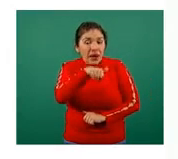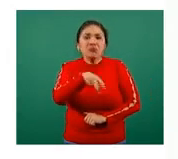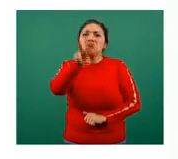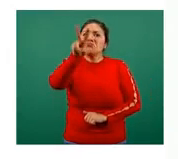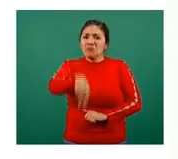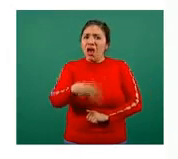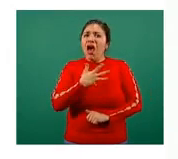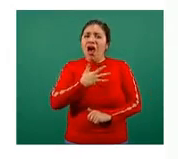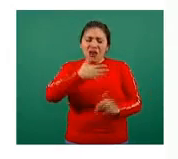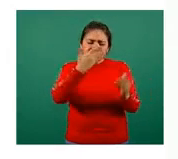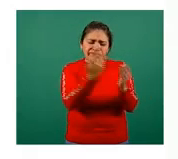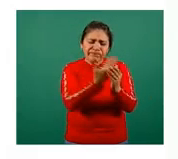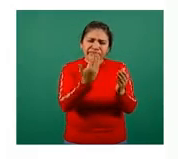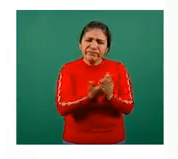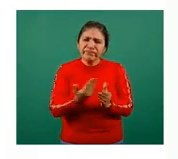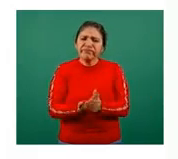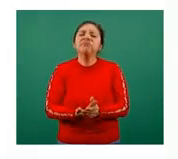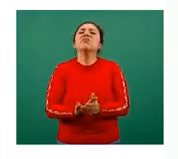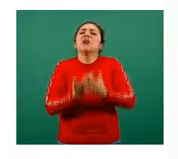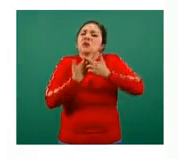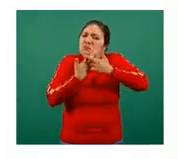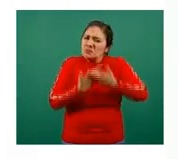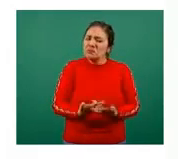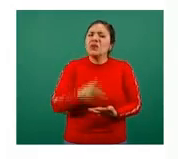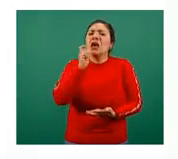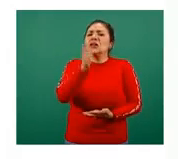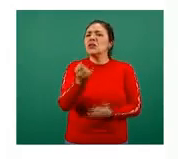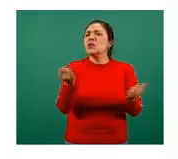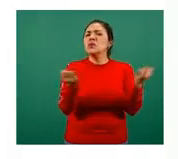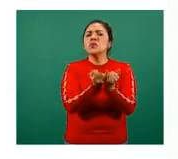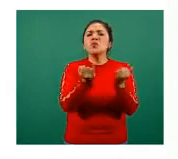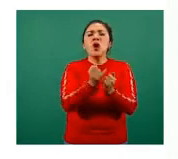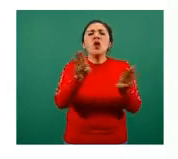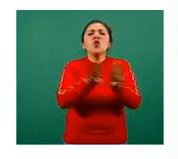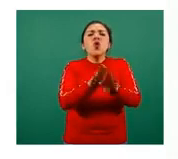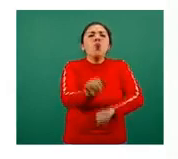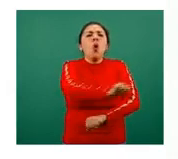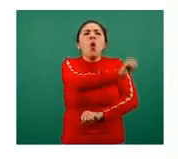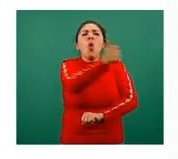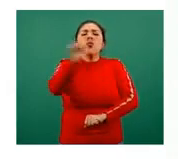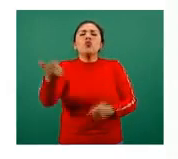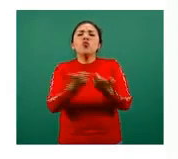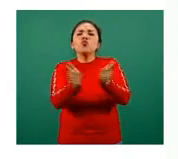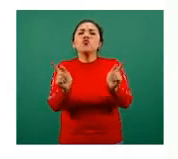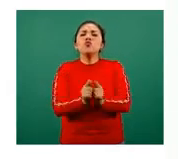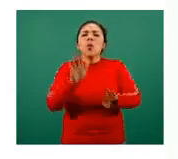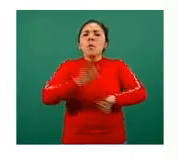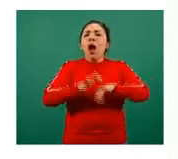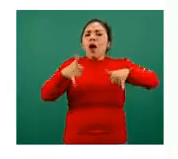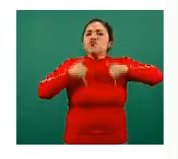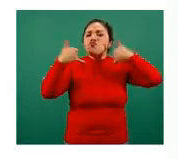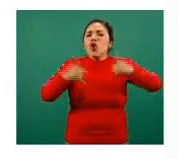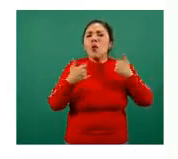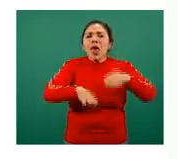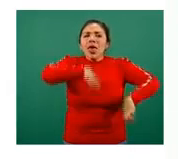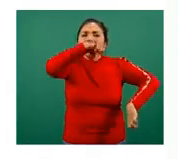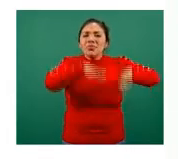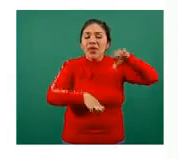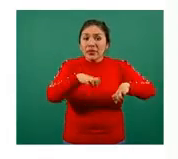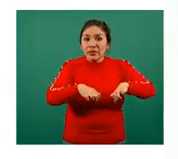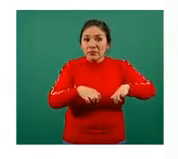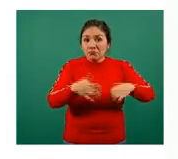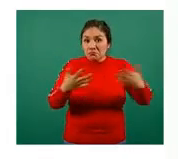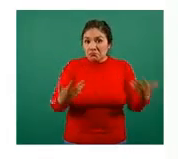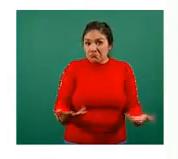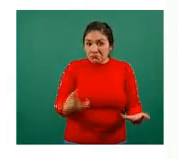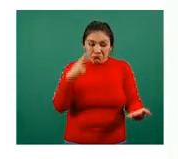bien documentada y son similares a las de otros grupos de edad más jóvenes. Esto